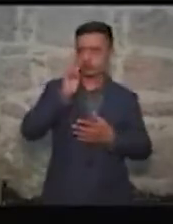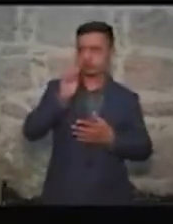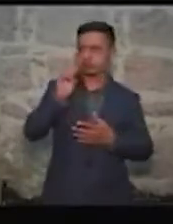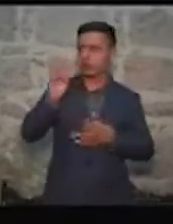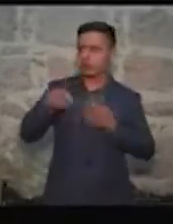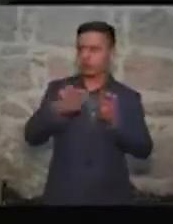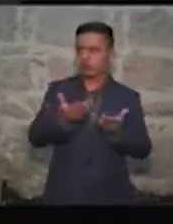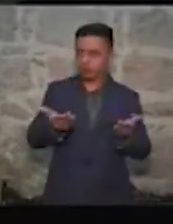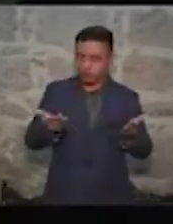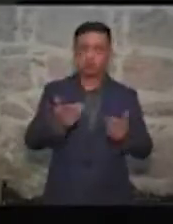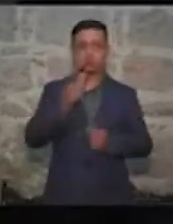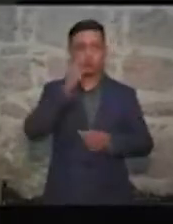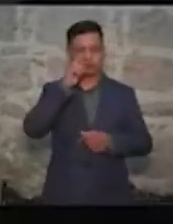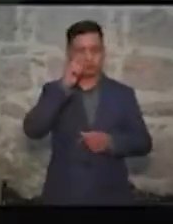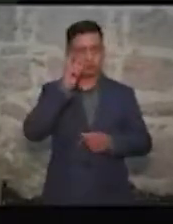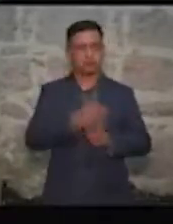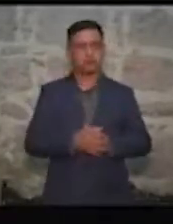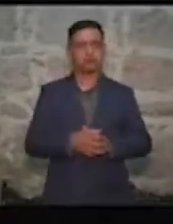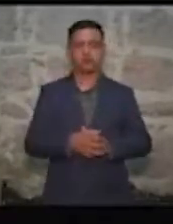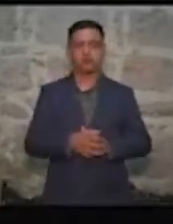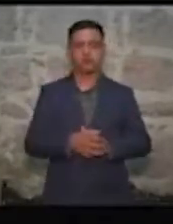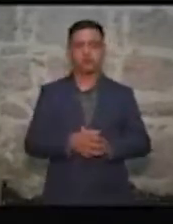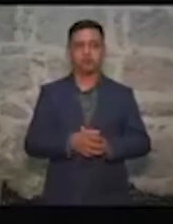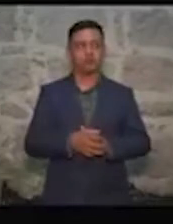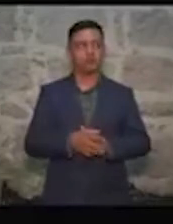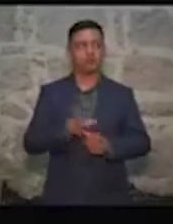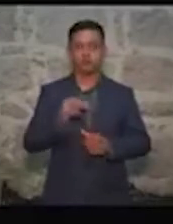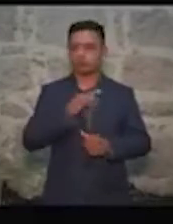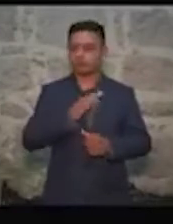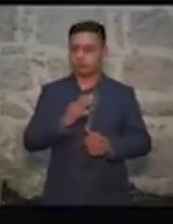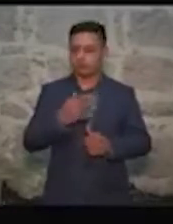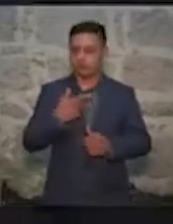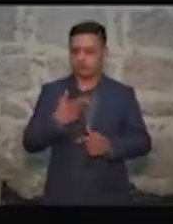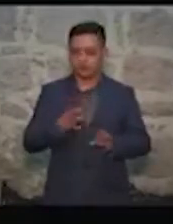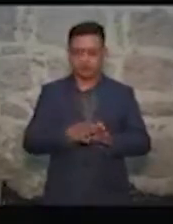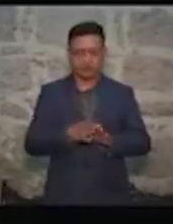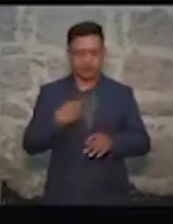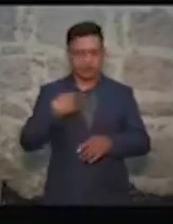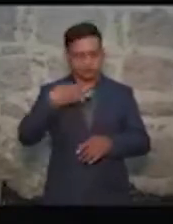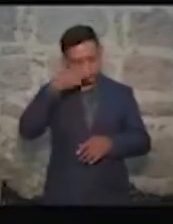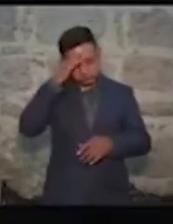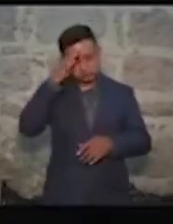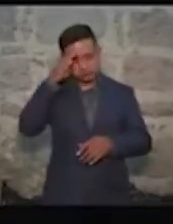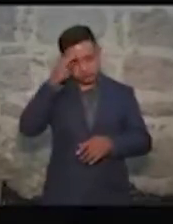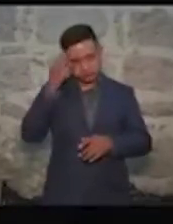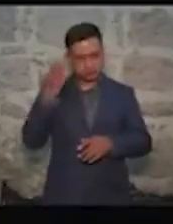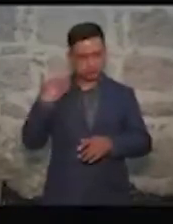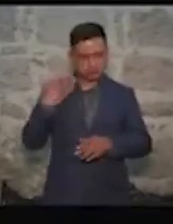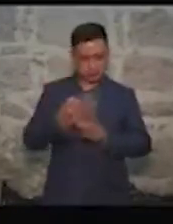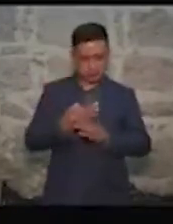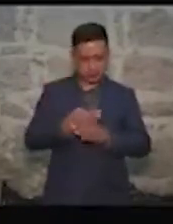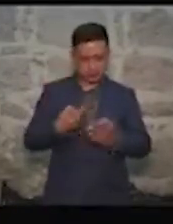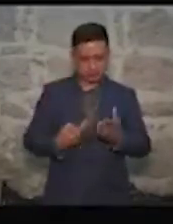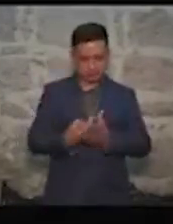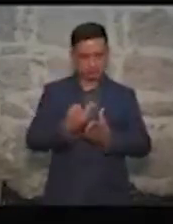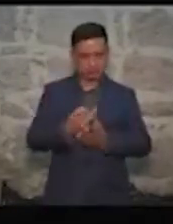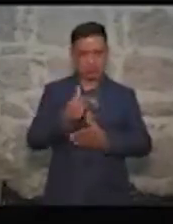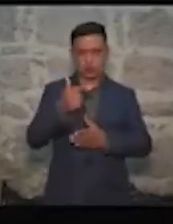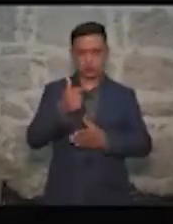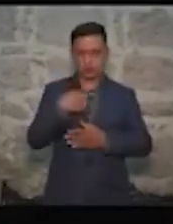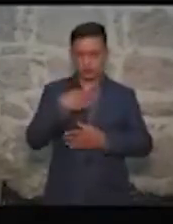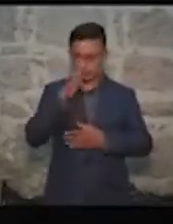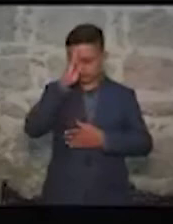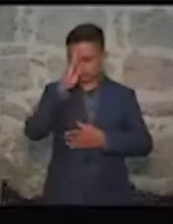¿cómo nos van a cuidar los policías si no tienen las condiciones mínimas de dignidad